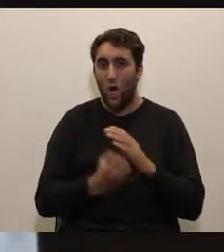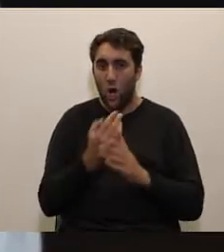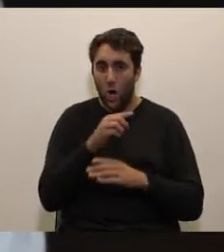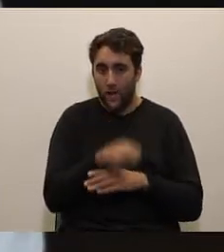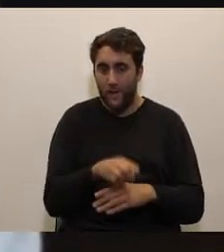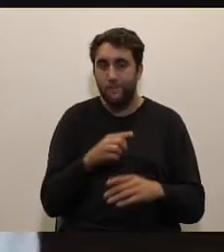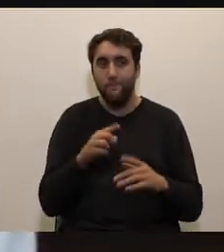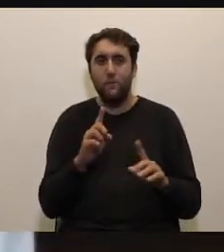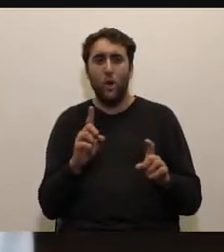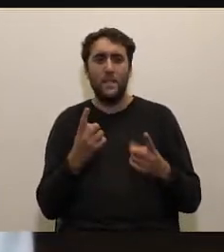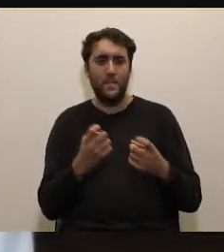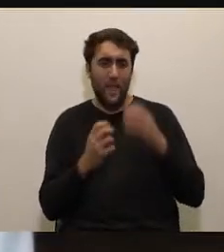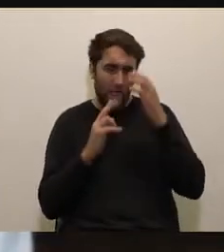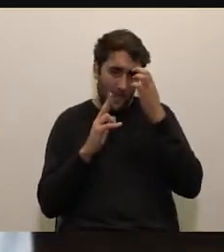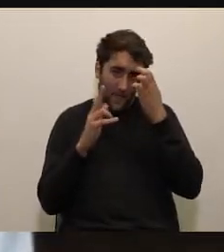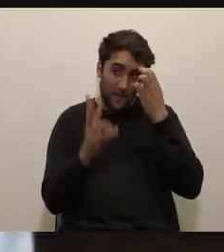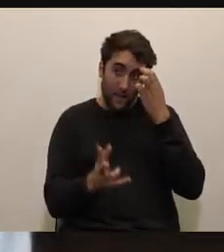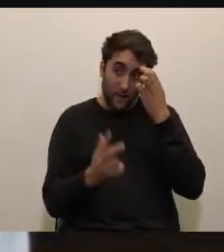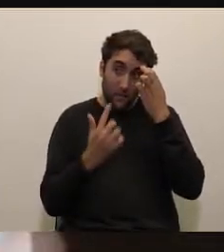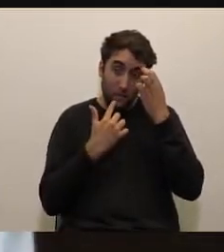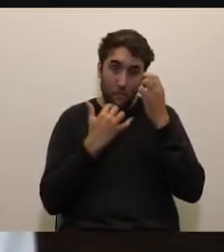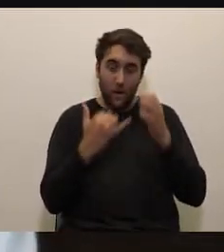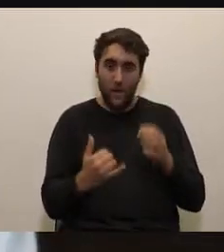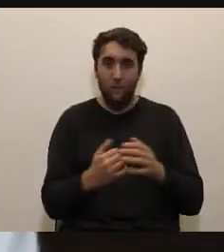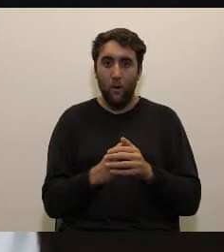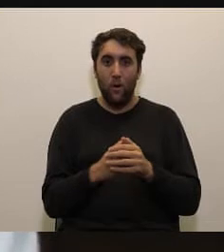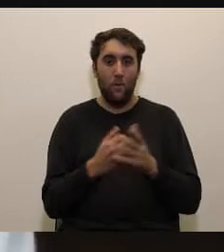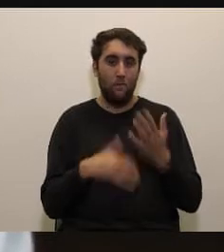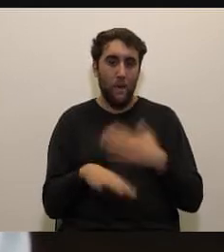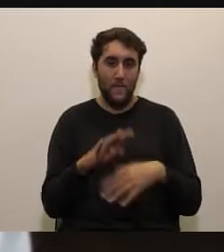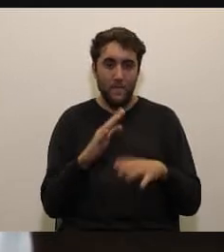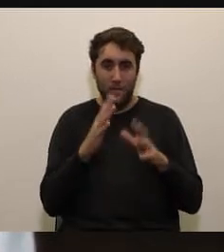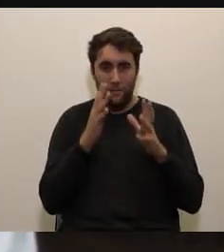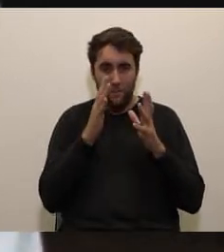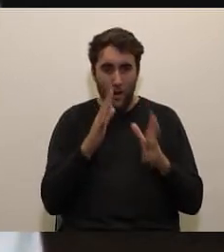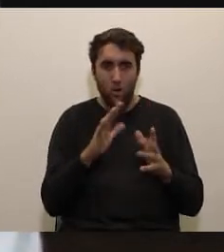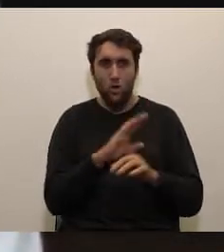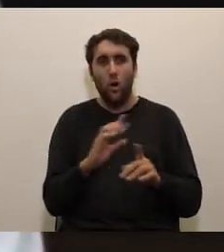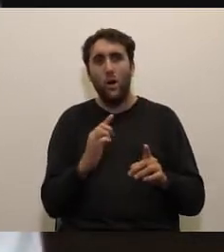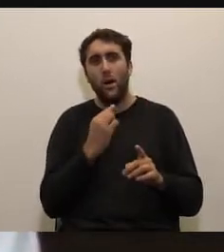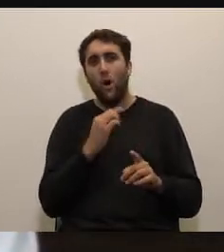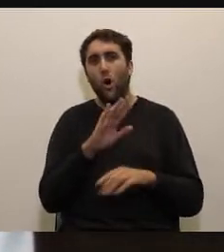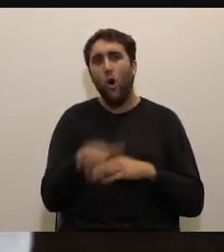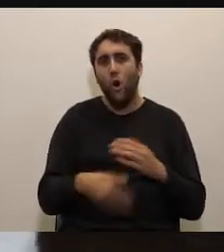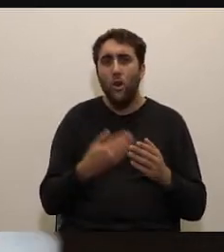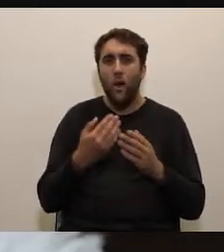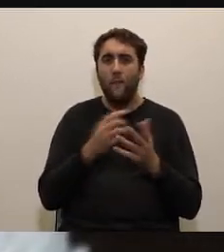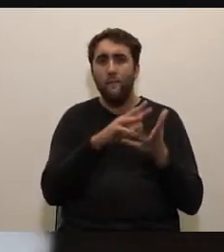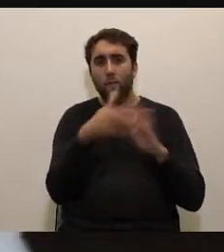Sin necesidad de ponerse, digamos, extremo, o sea, no es un tema de no usar otras